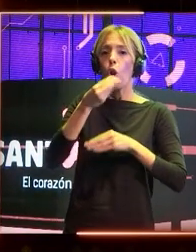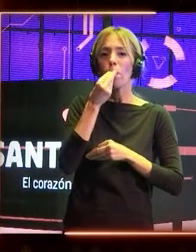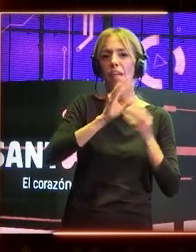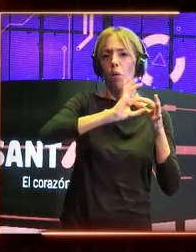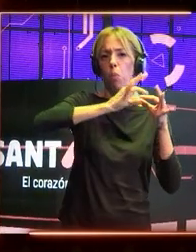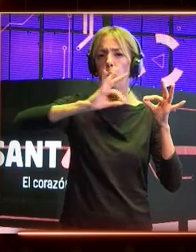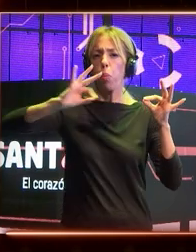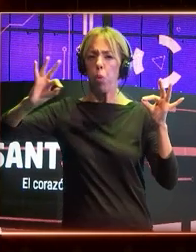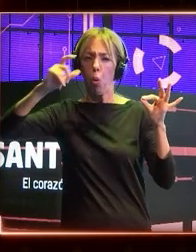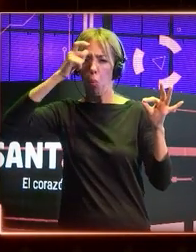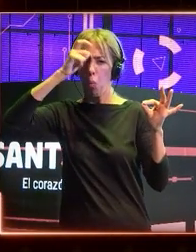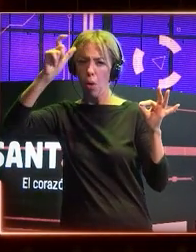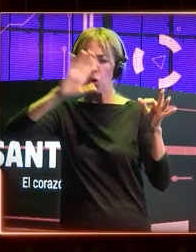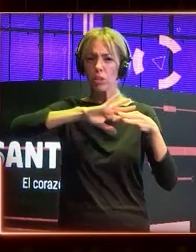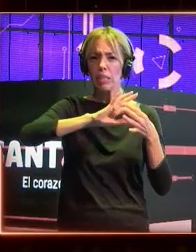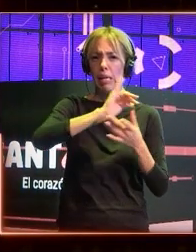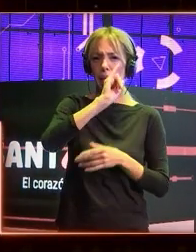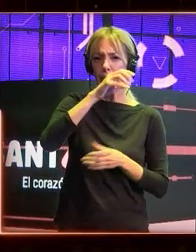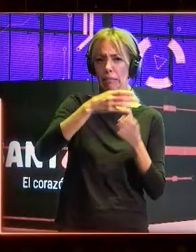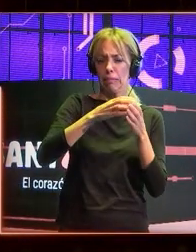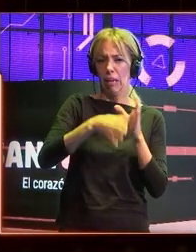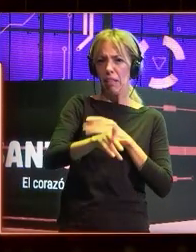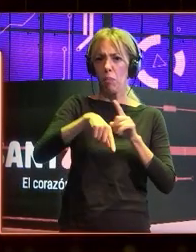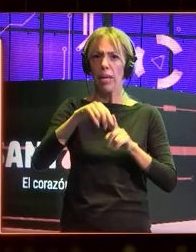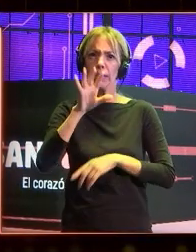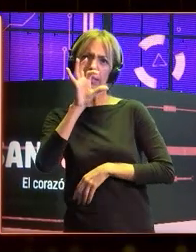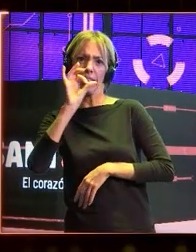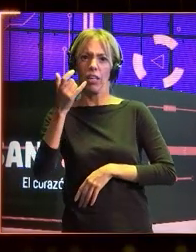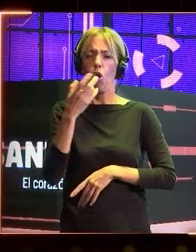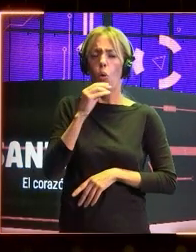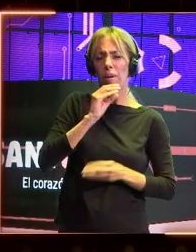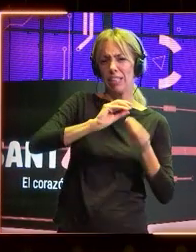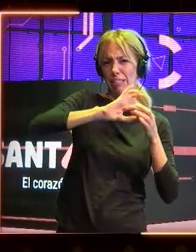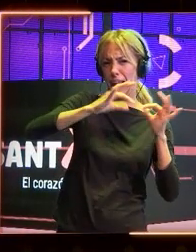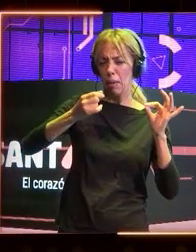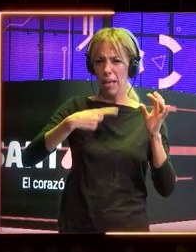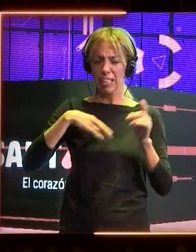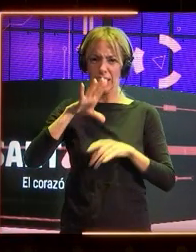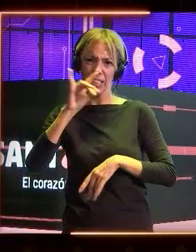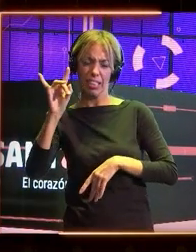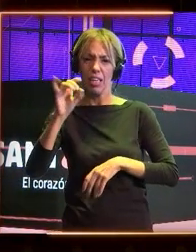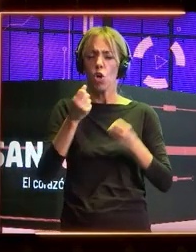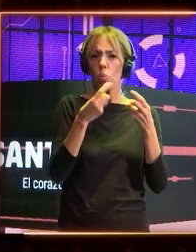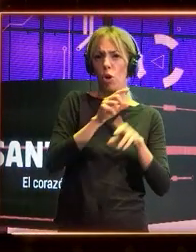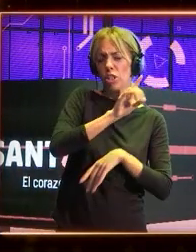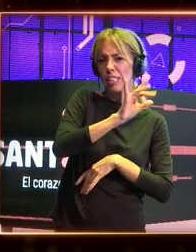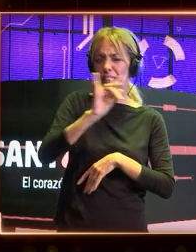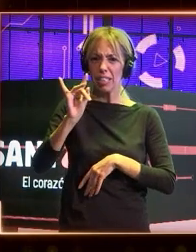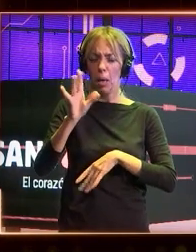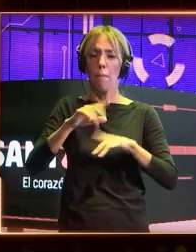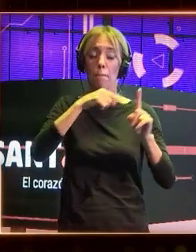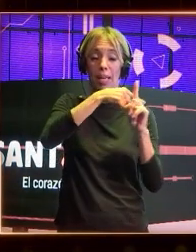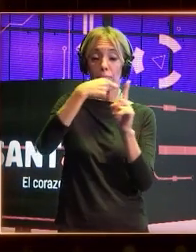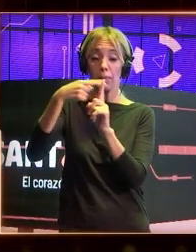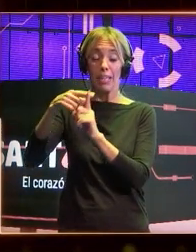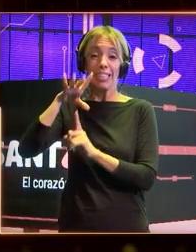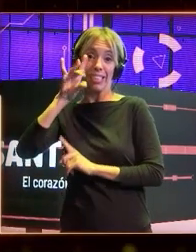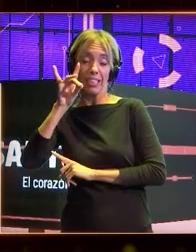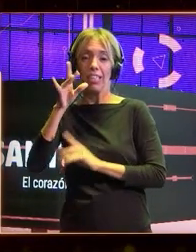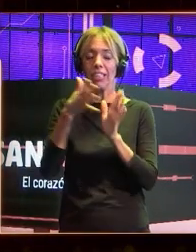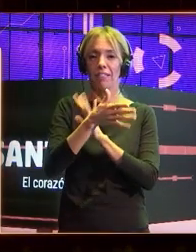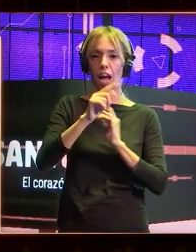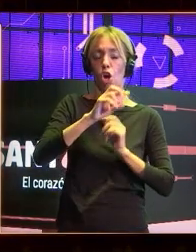de la comida de los pueblos y estanque nos una más con el Sí cómo estanque más con el sí cámara mi una más con el Sí pues más con el más con el sí